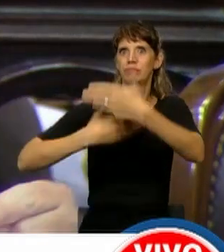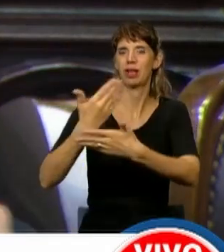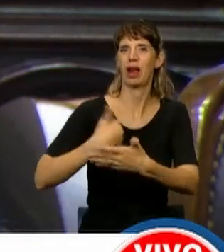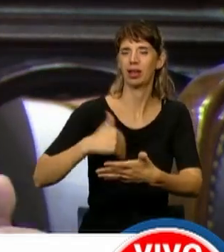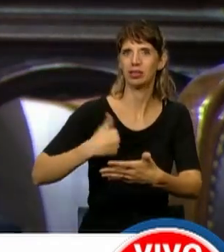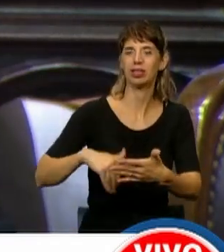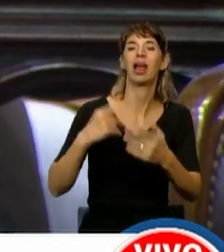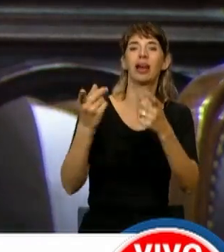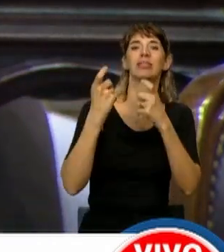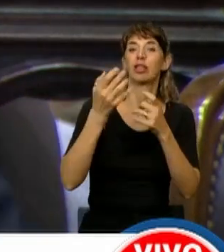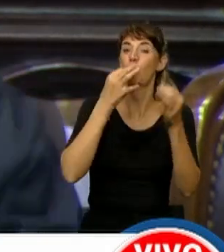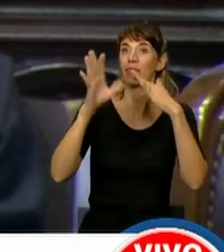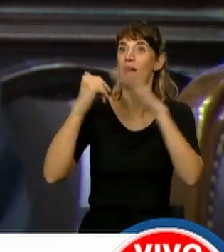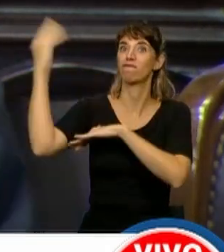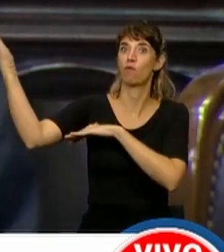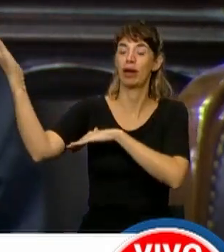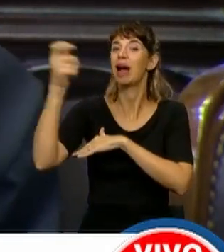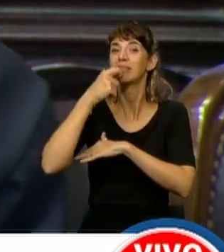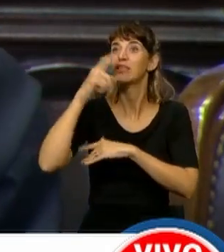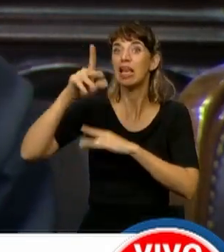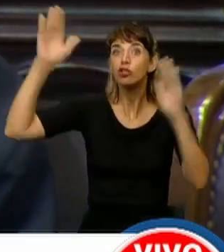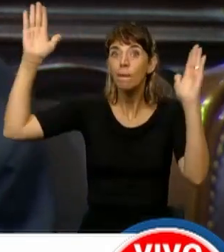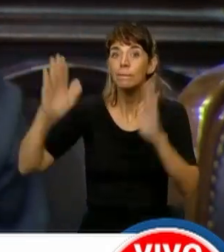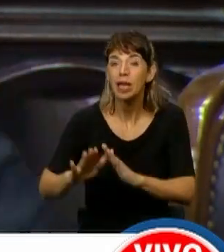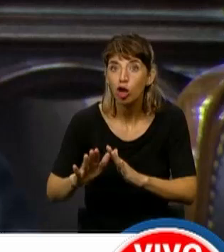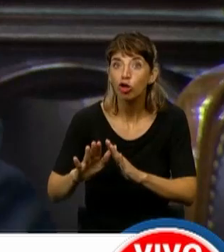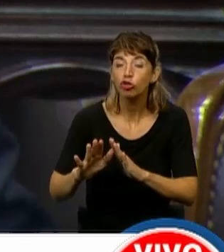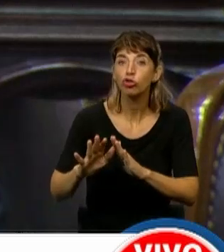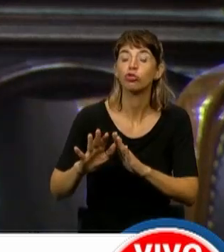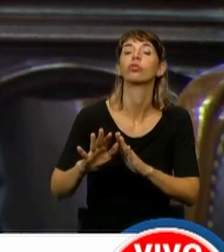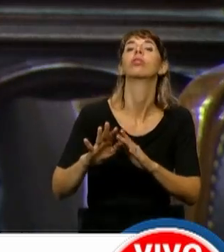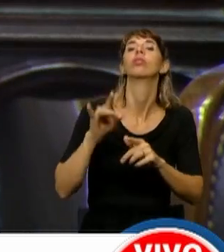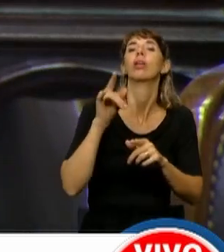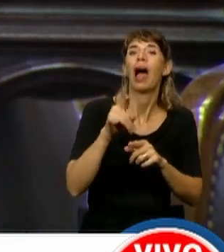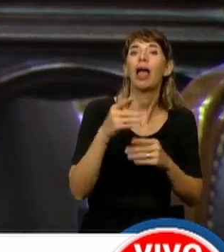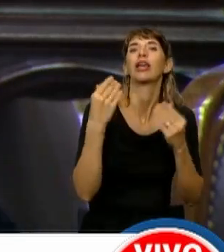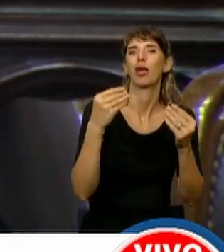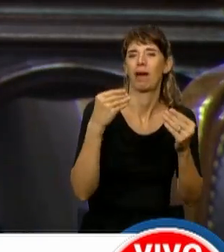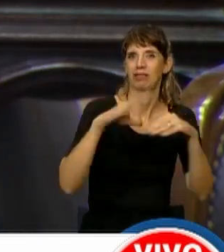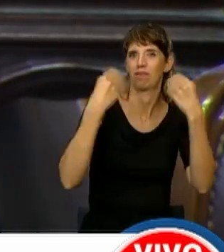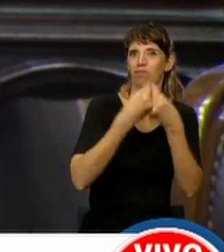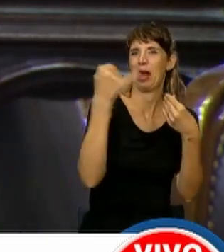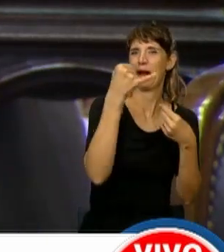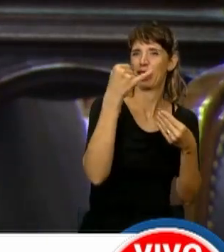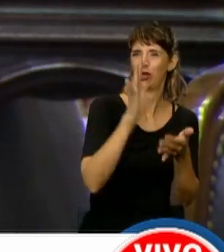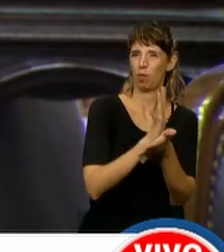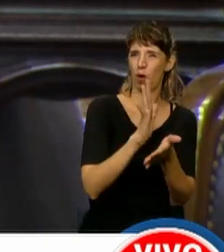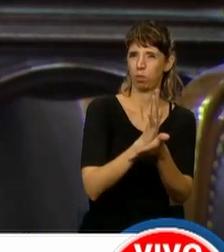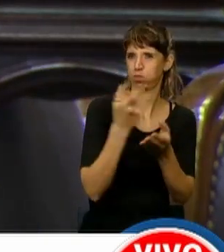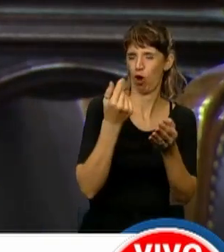más. Si tenemos menos exportaciones, más importaciones, hoy tenemos saldo negativo. Bueno,